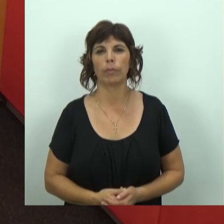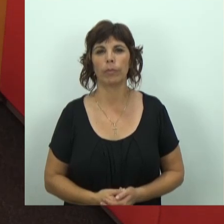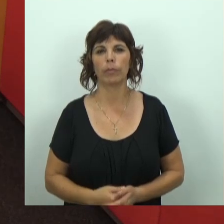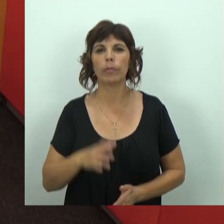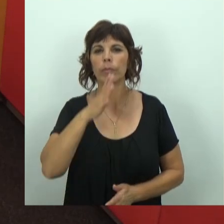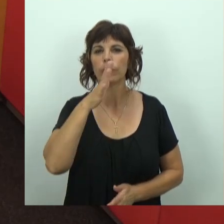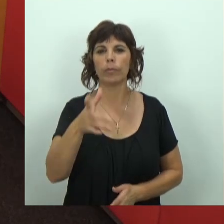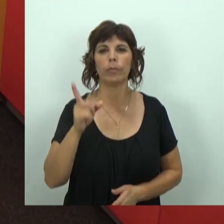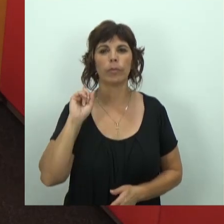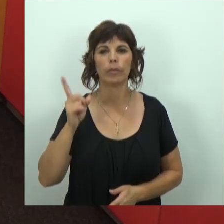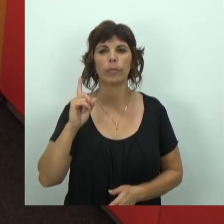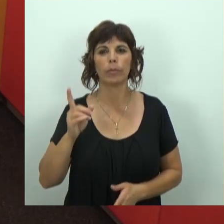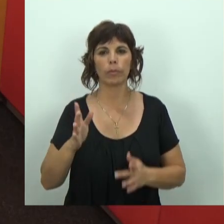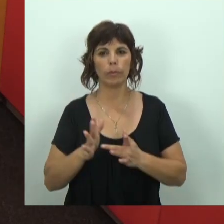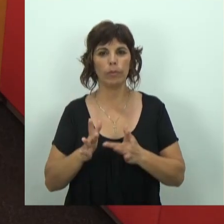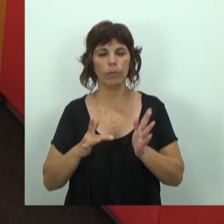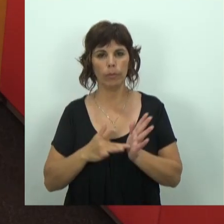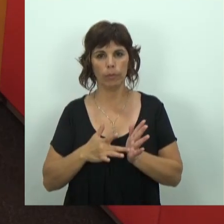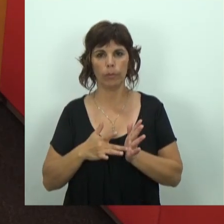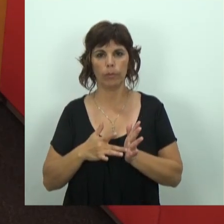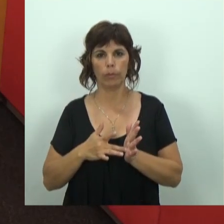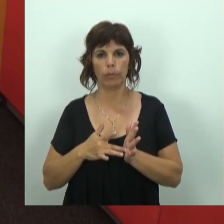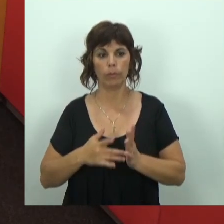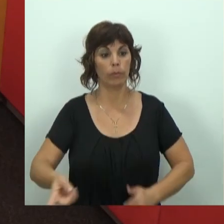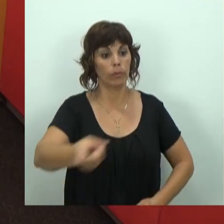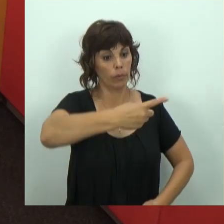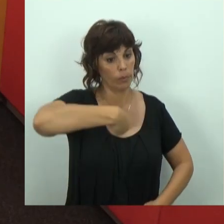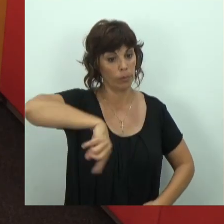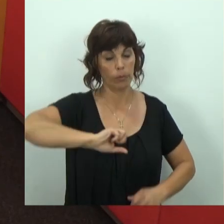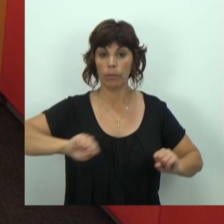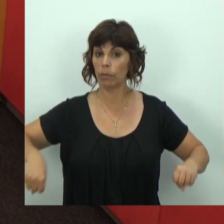Porque solo Jesucristo nos puede salvar.